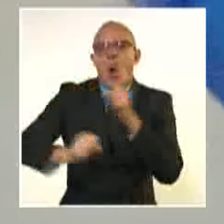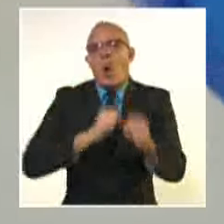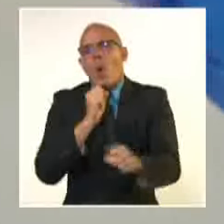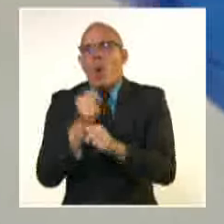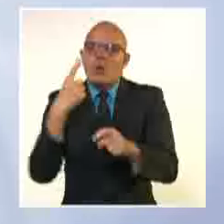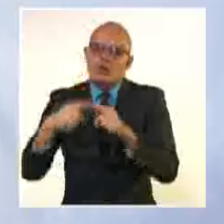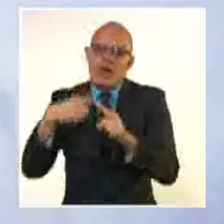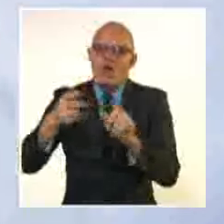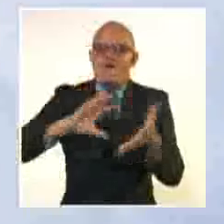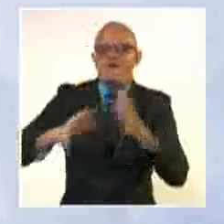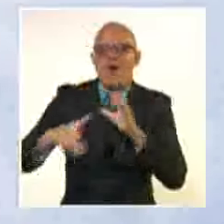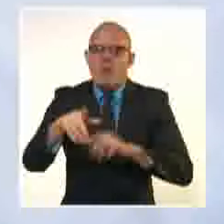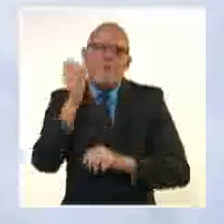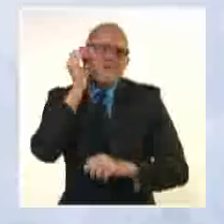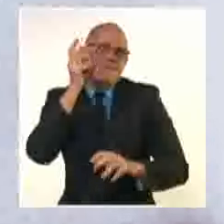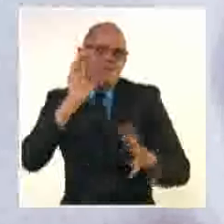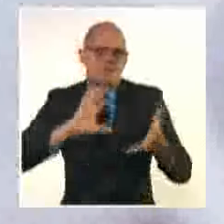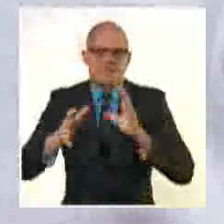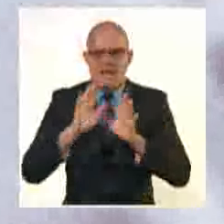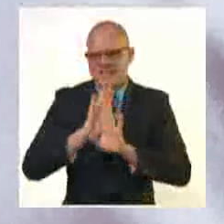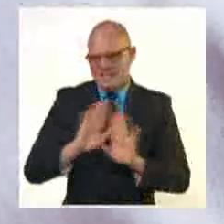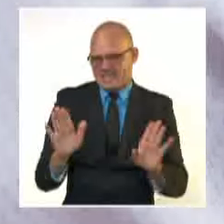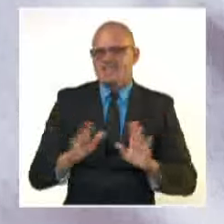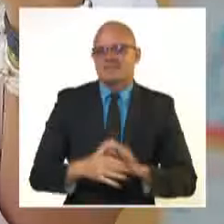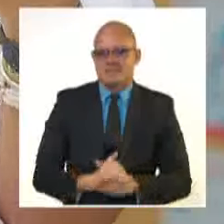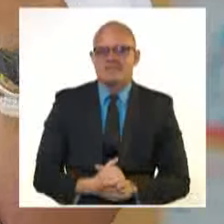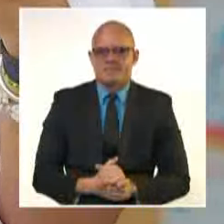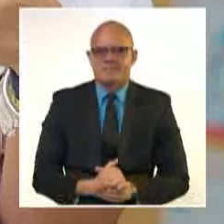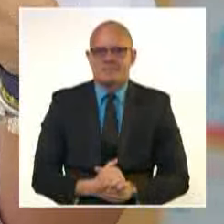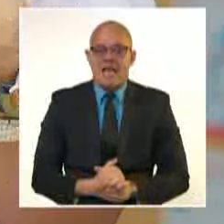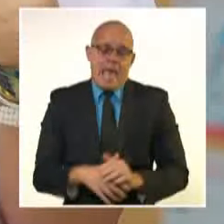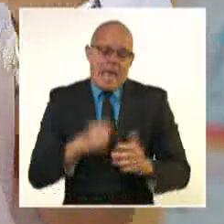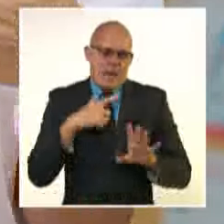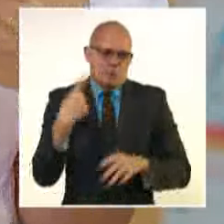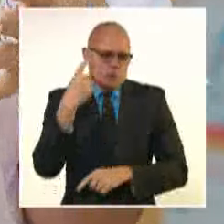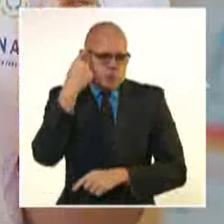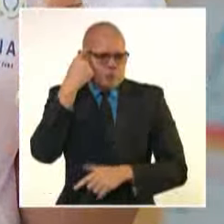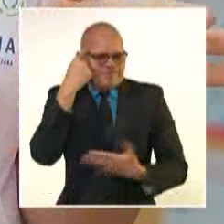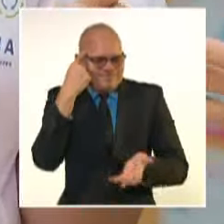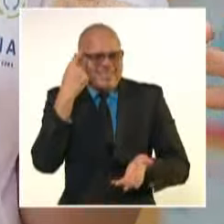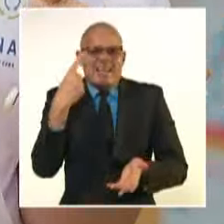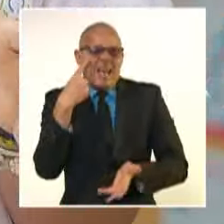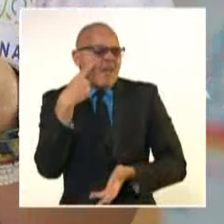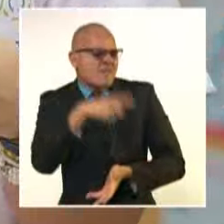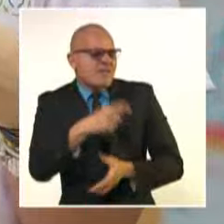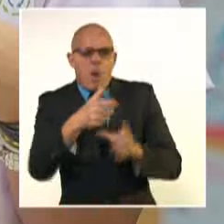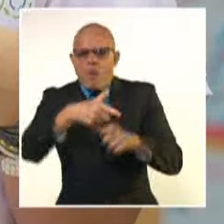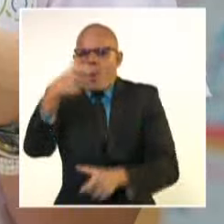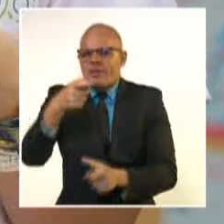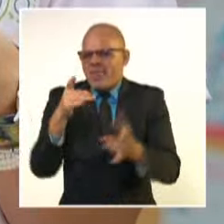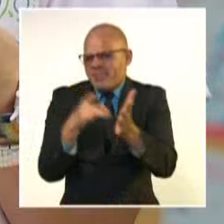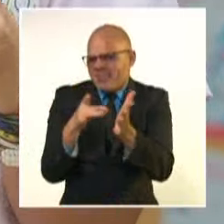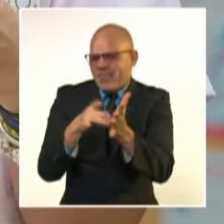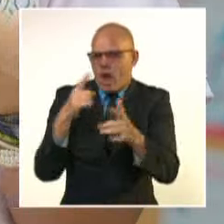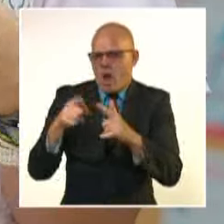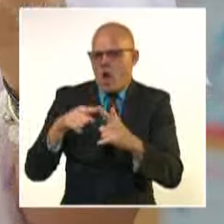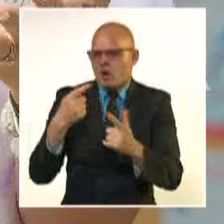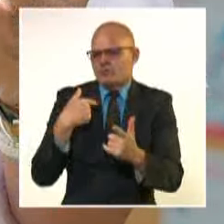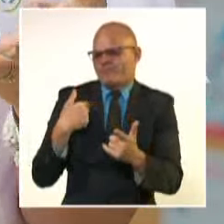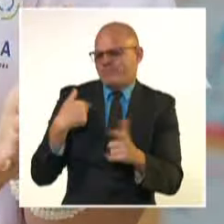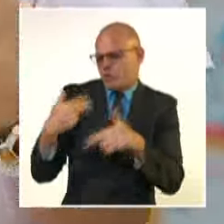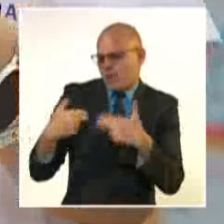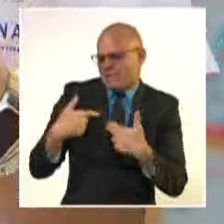a las miradas que ya existen sobre ese tema a escala mundial. Pensamos en esos residuos que generamos en casa como